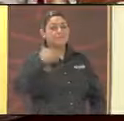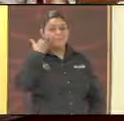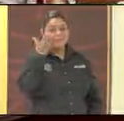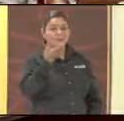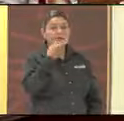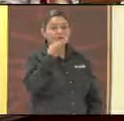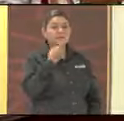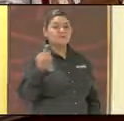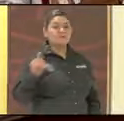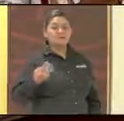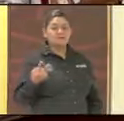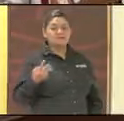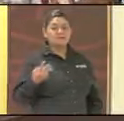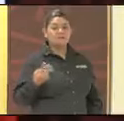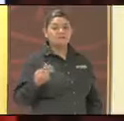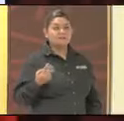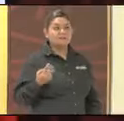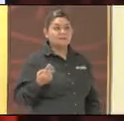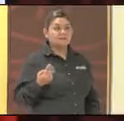que